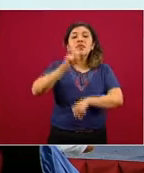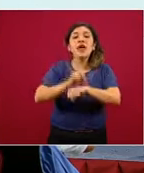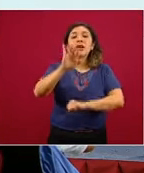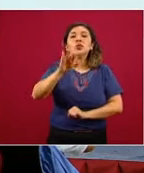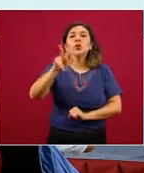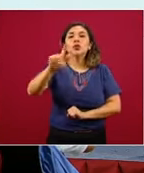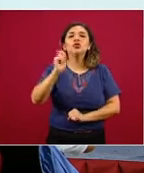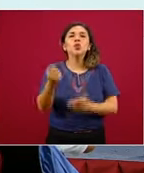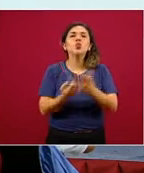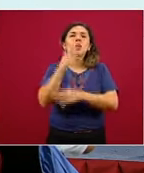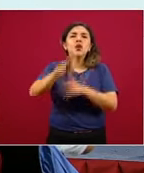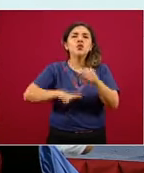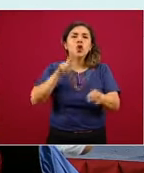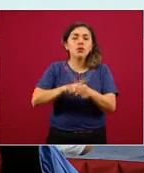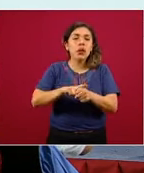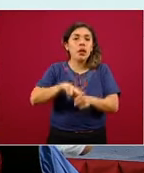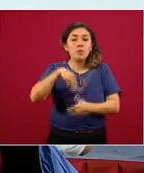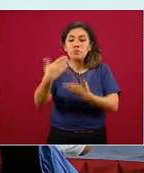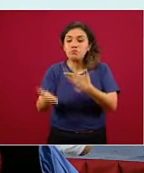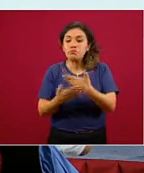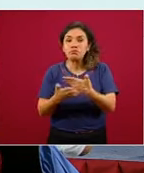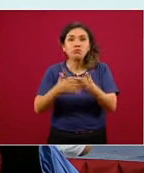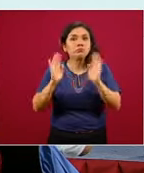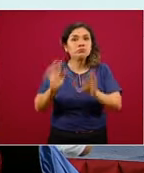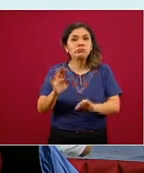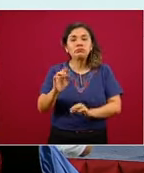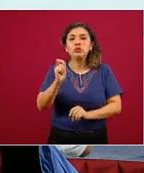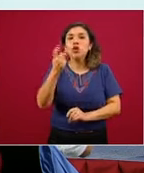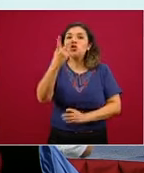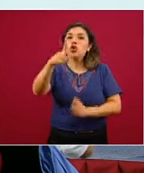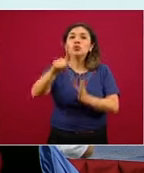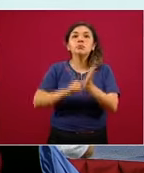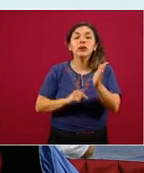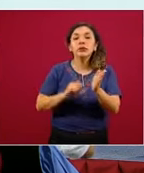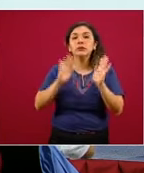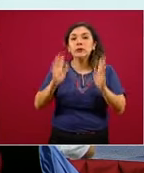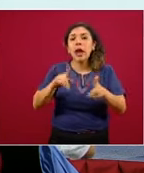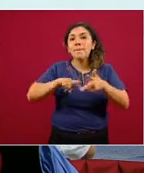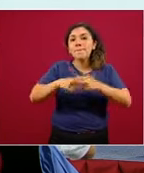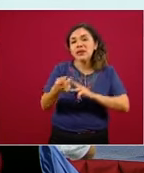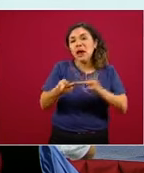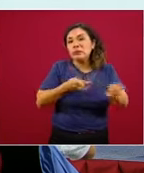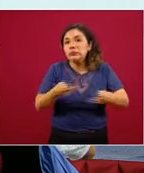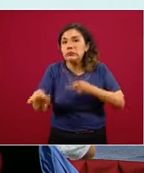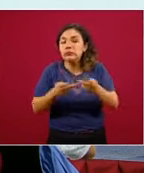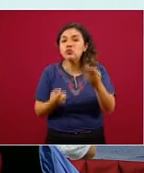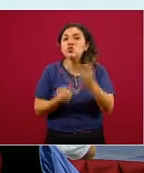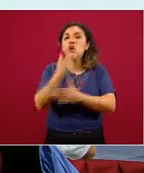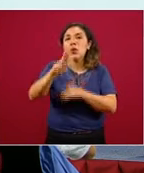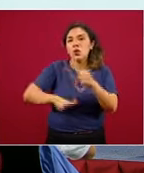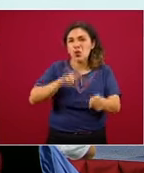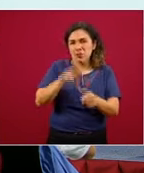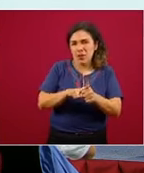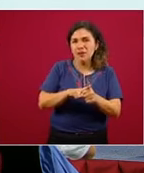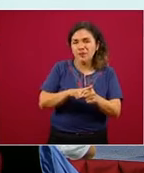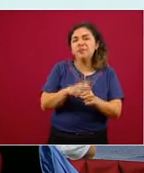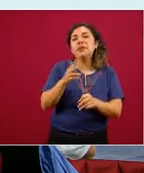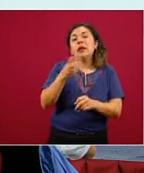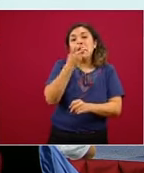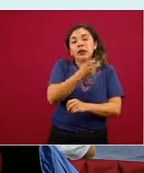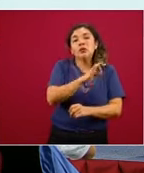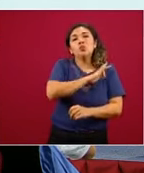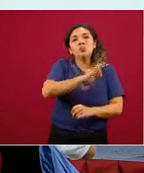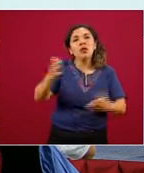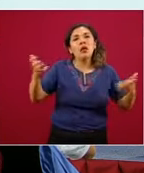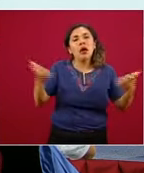de la nueva normalidad, ya a punto prácticamente de cumplir 2 meses de esta nueva estrategia que en su momento